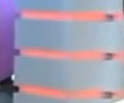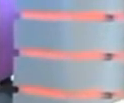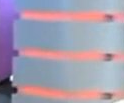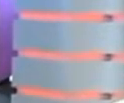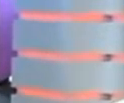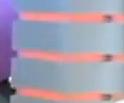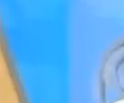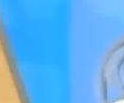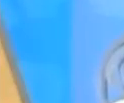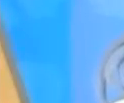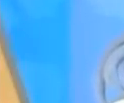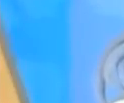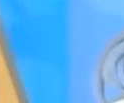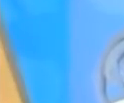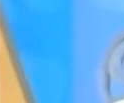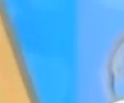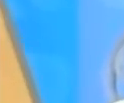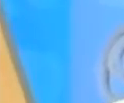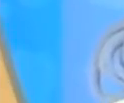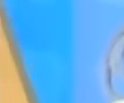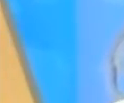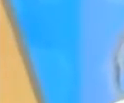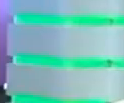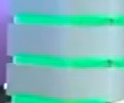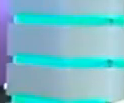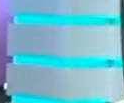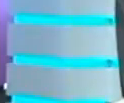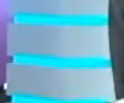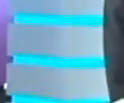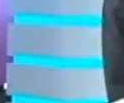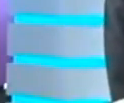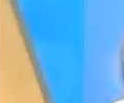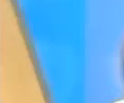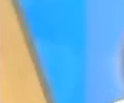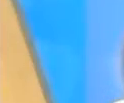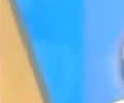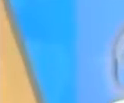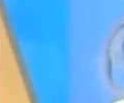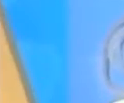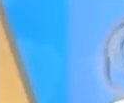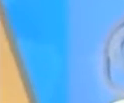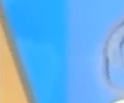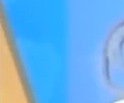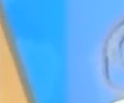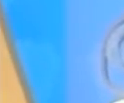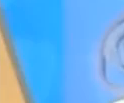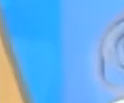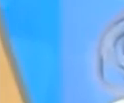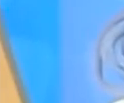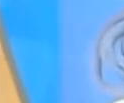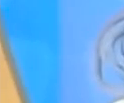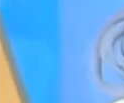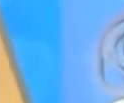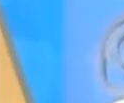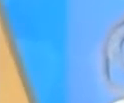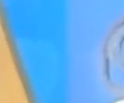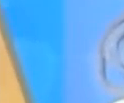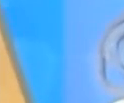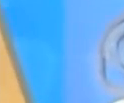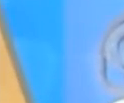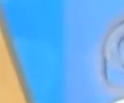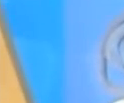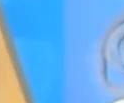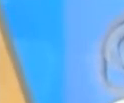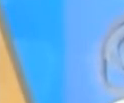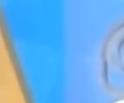porque es el tema del día, 7 puntos es mucho para un solo mes. Sí, ¿qué es lo que pasa? La estrategia del gobierno es hacerla todos los aumentos de golpe para